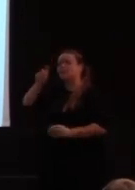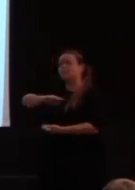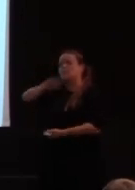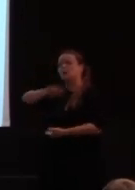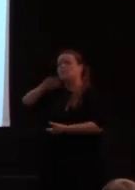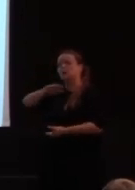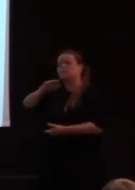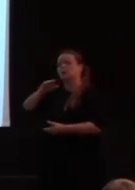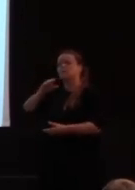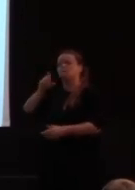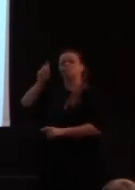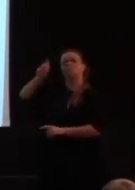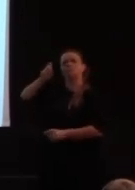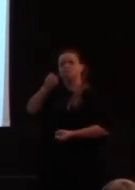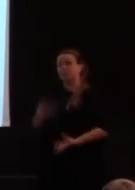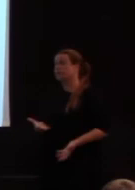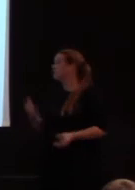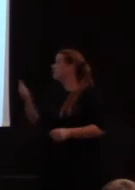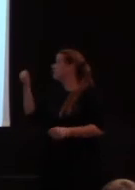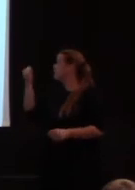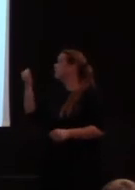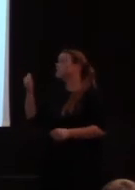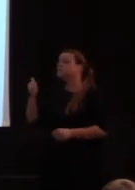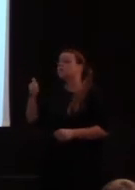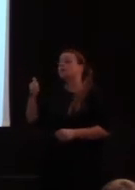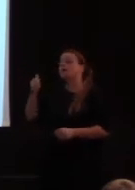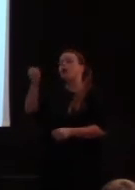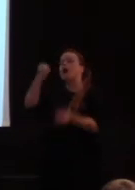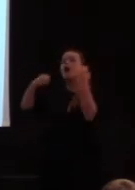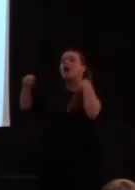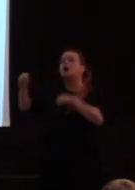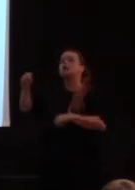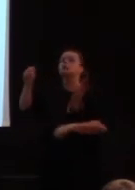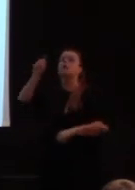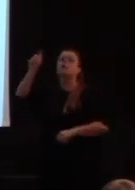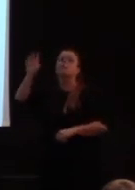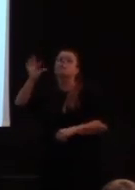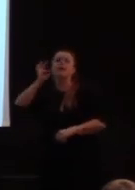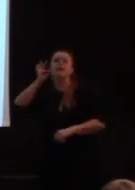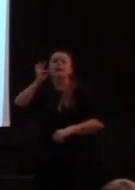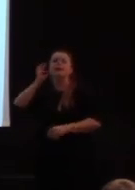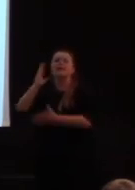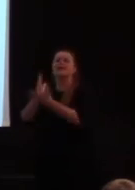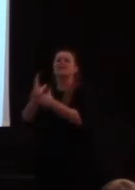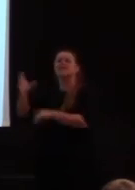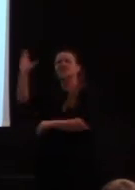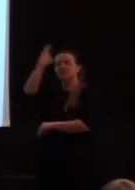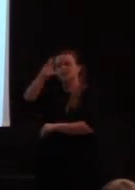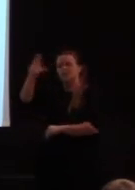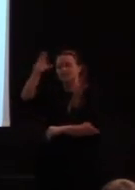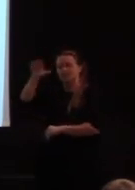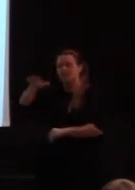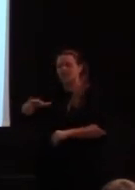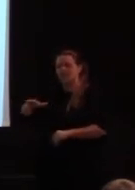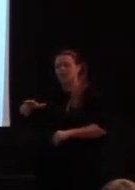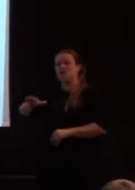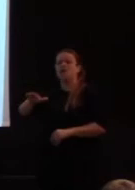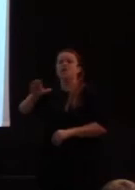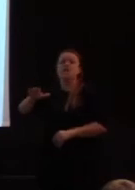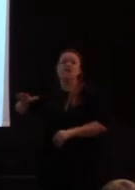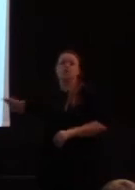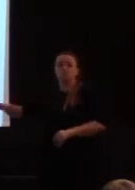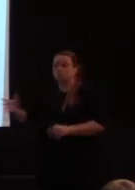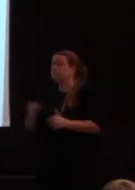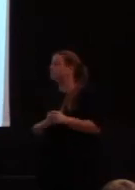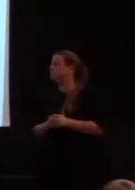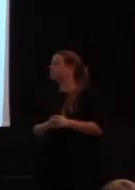buenas intervenciones. Por ejemplo, en este caso, ¿cómo actúa esta maestra en una clase de ciencias con niños? La